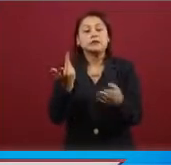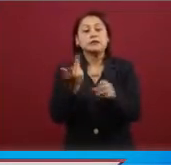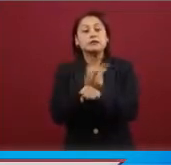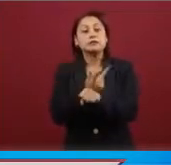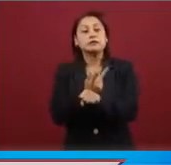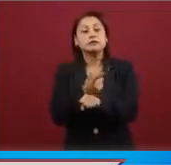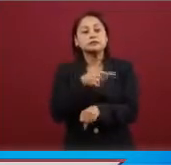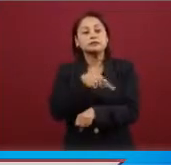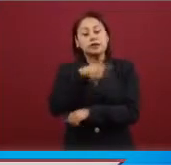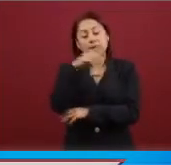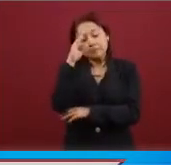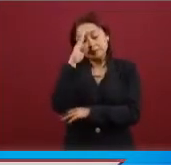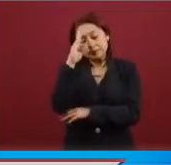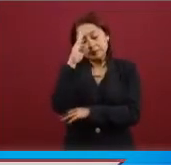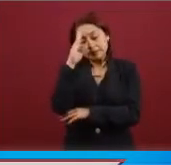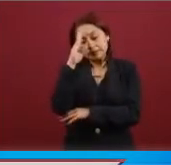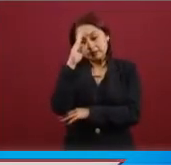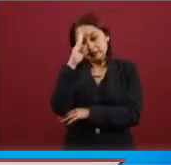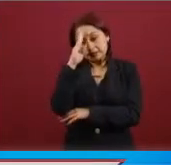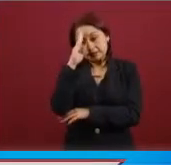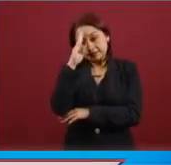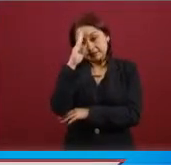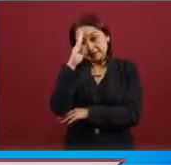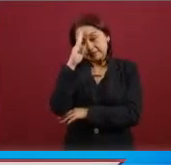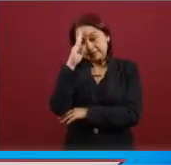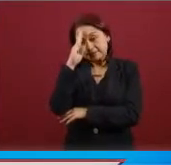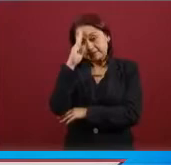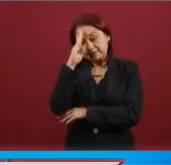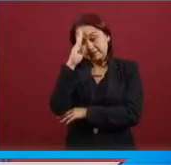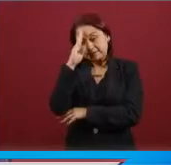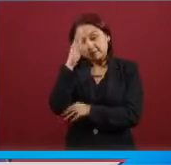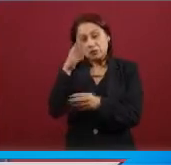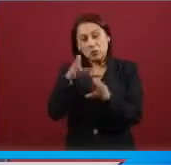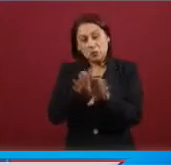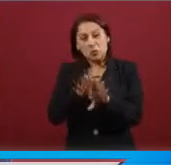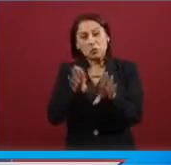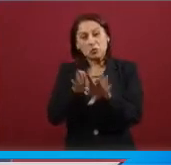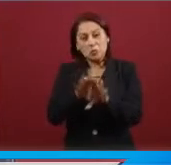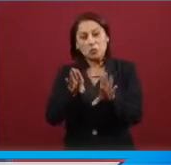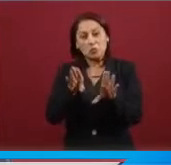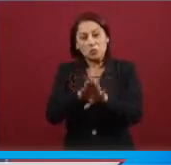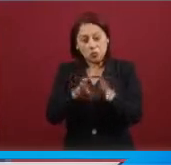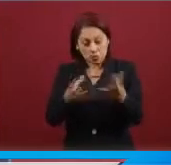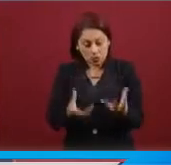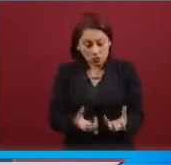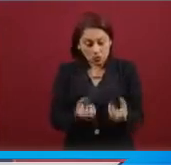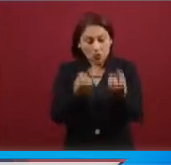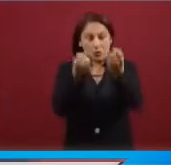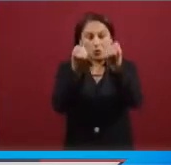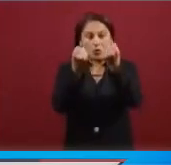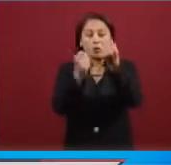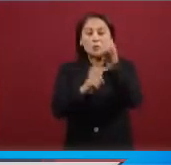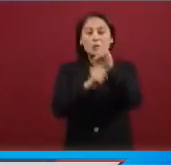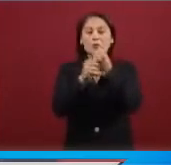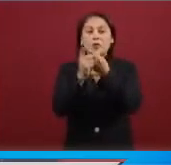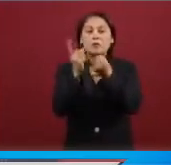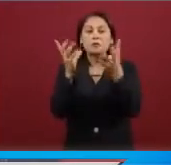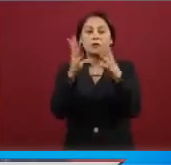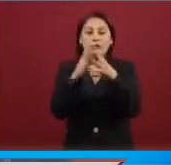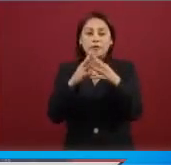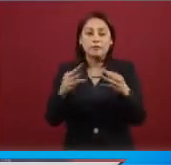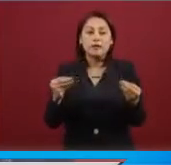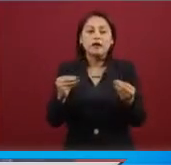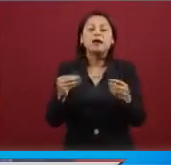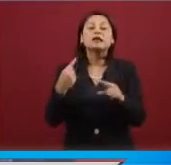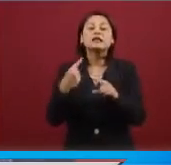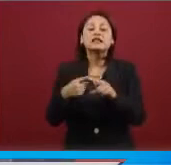del Fobaproa. Cada año se destinan del presupuesto 50.000 millones para el pago de intereses. Se convirtieron deudas privadas en deudas públicas.